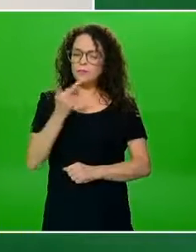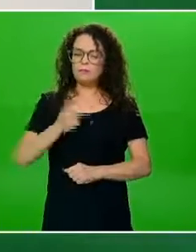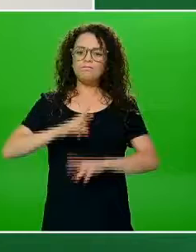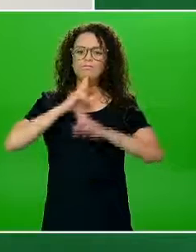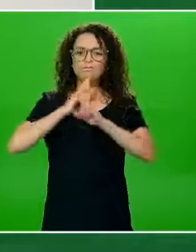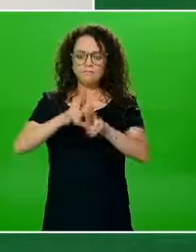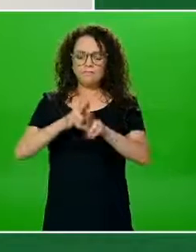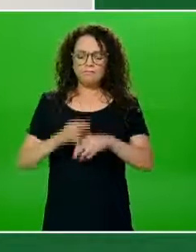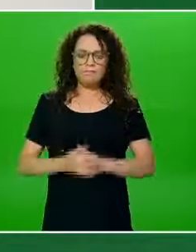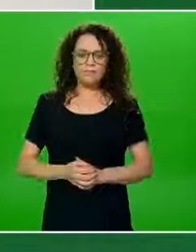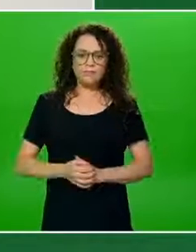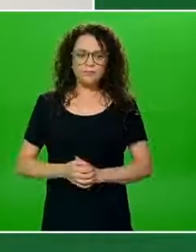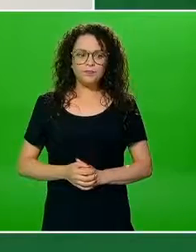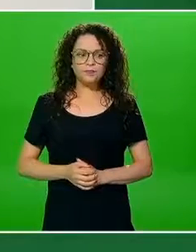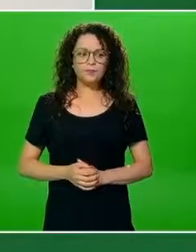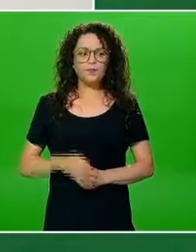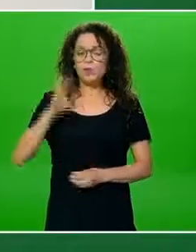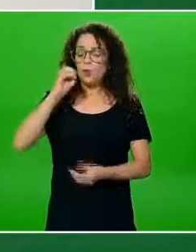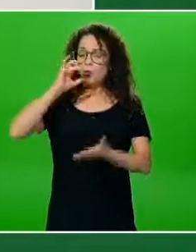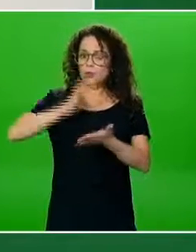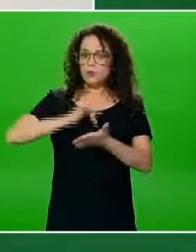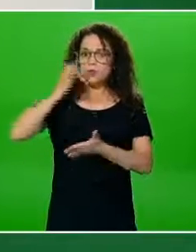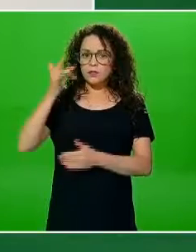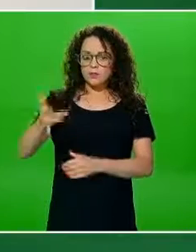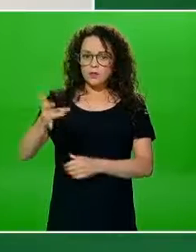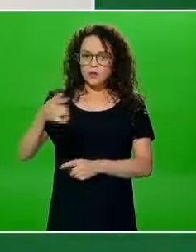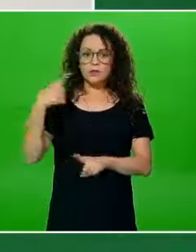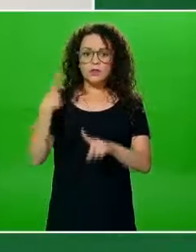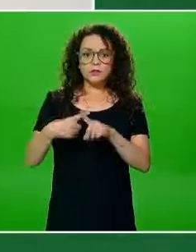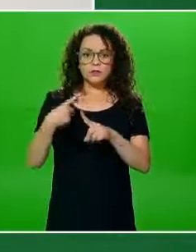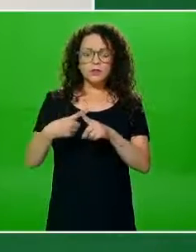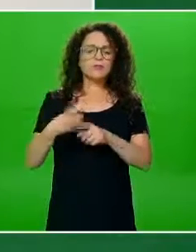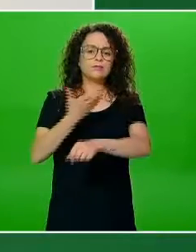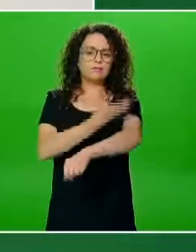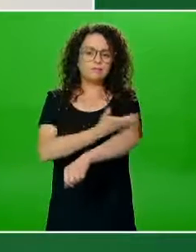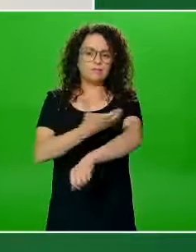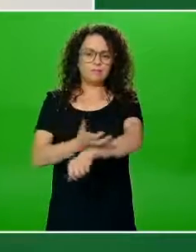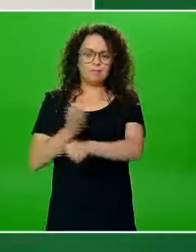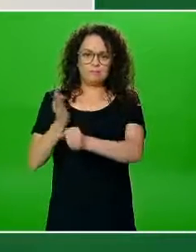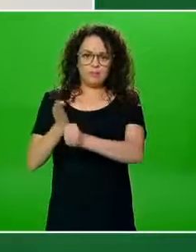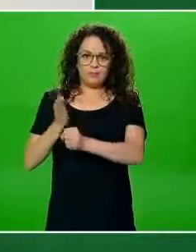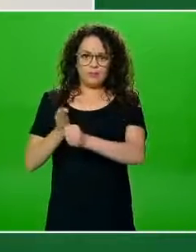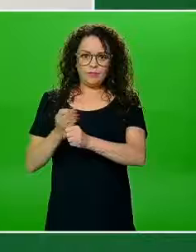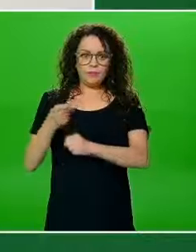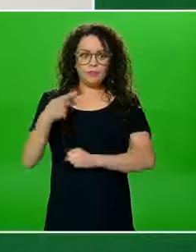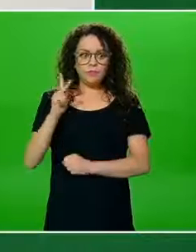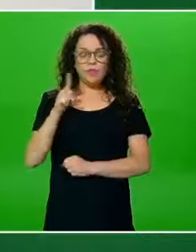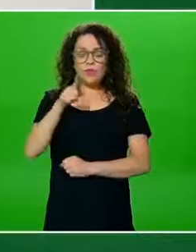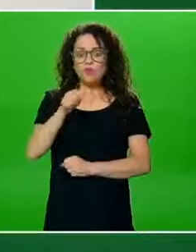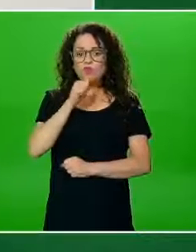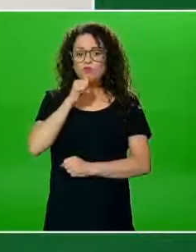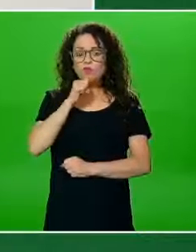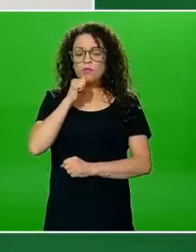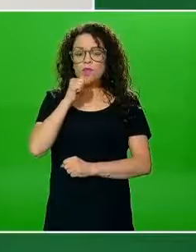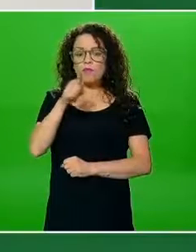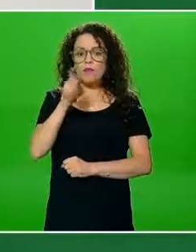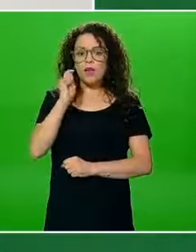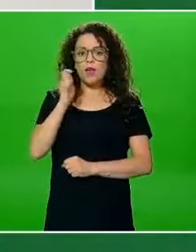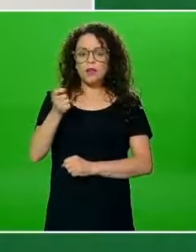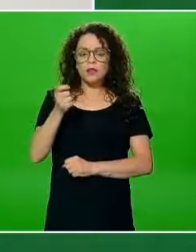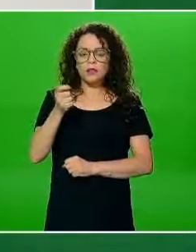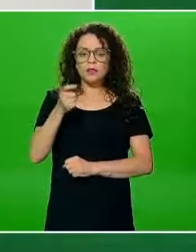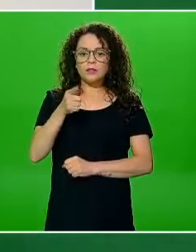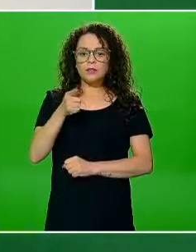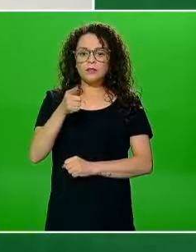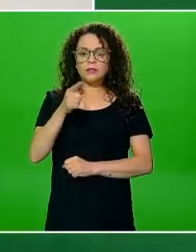respuestas. Agradecería nuevamente a quienes nos acompañan y aún no han encendido su cámara y la tienen disponible que lo